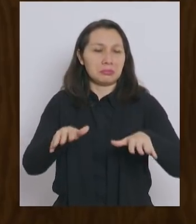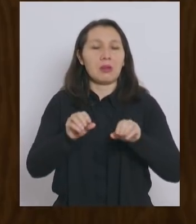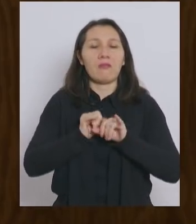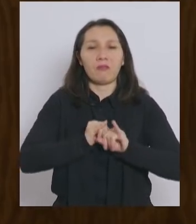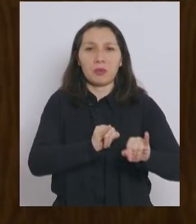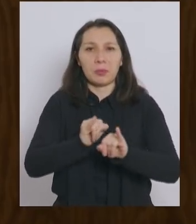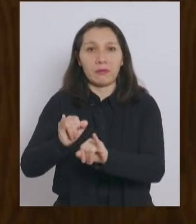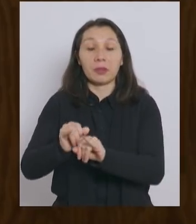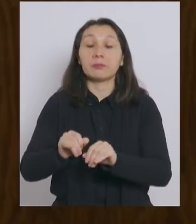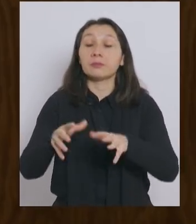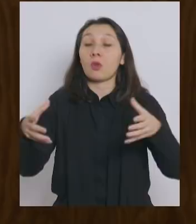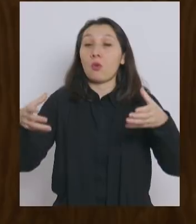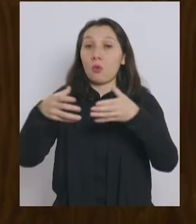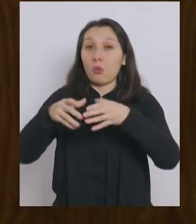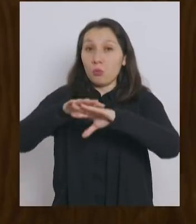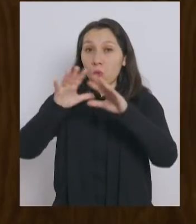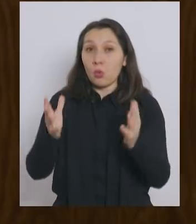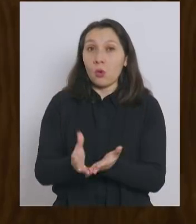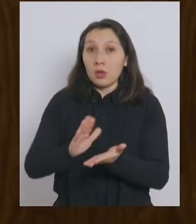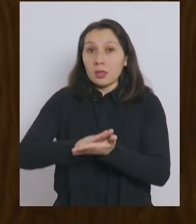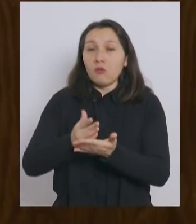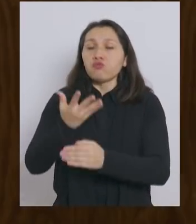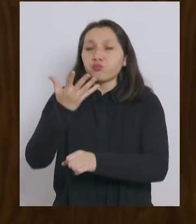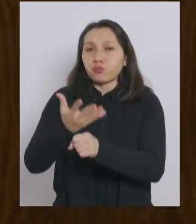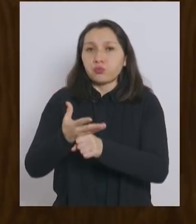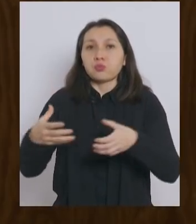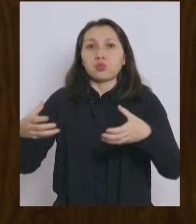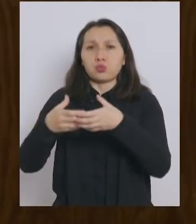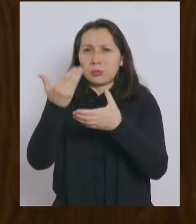Entonces, la Organización Mundial de la Salud normalmente cuenta con un